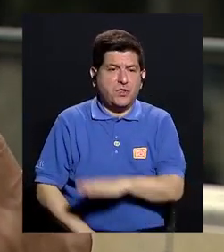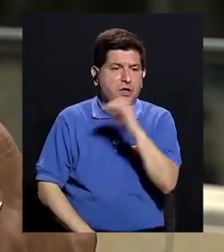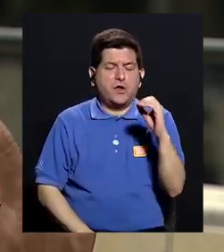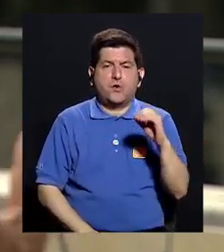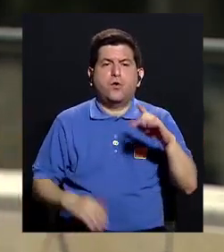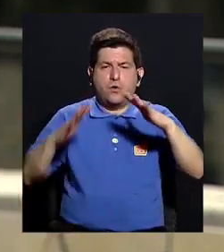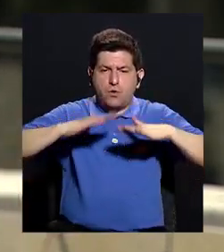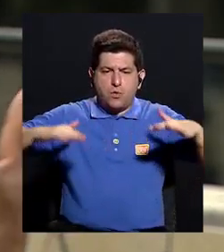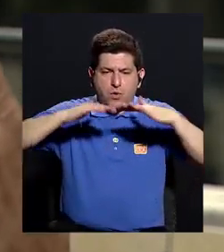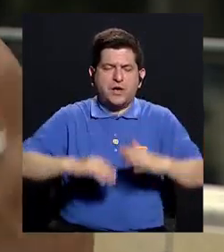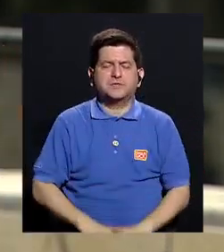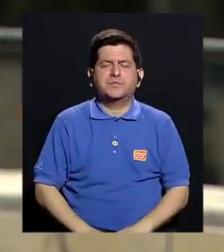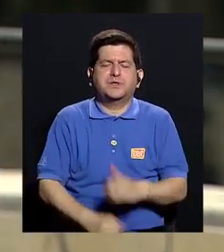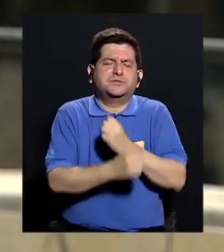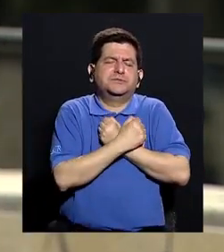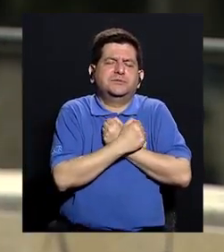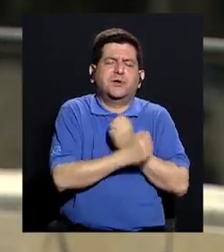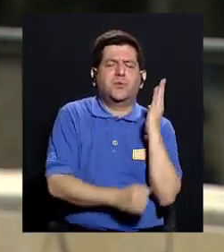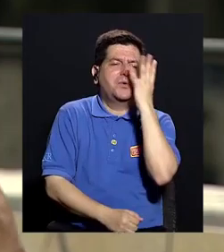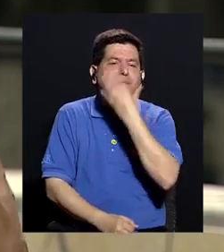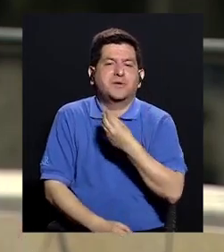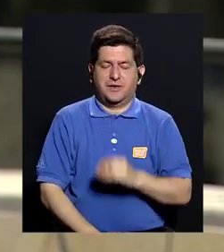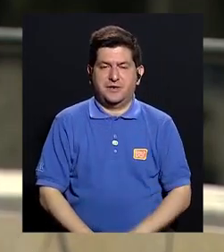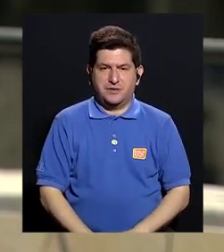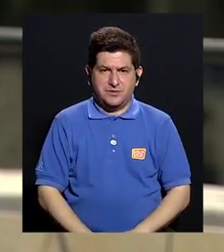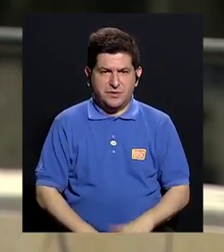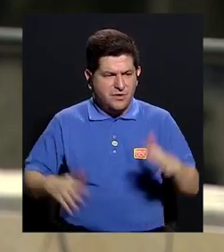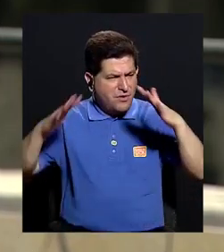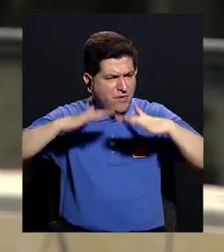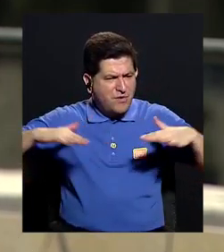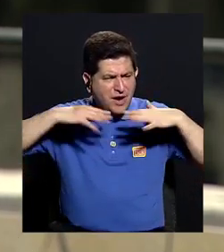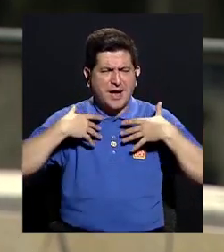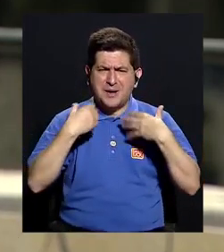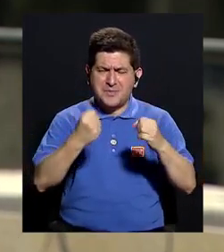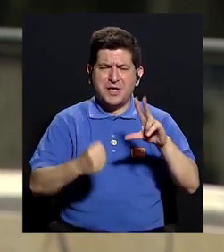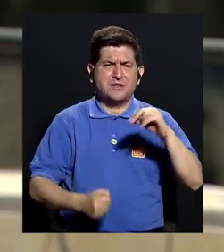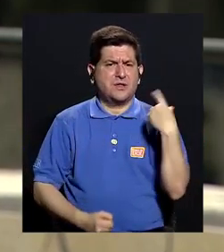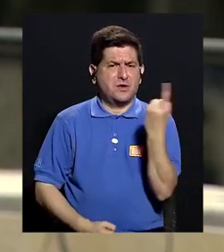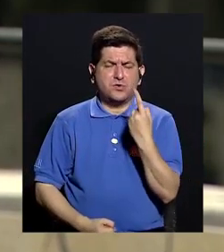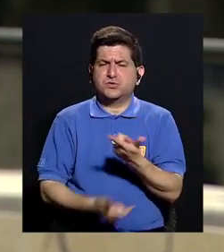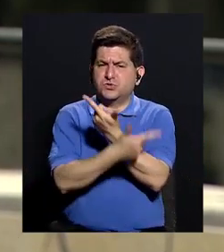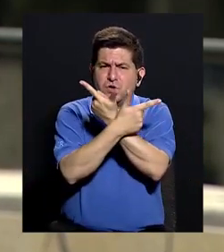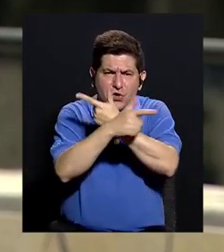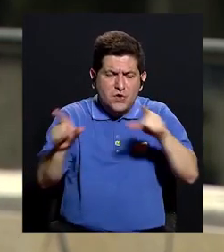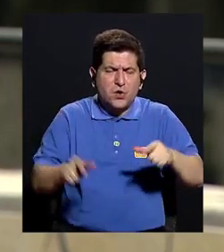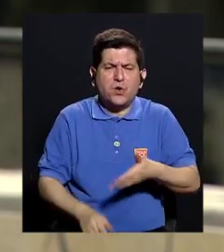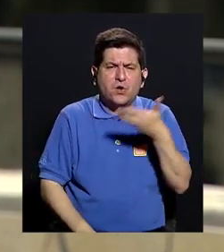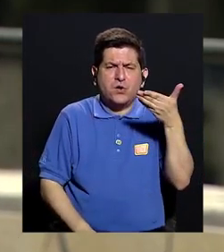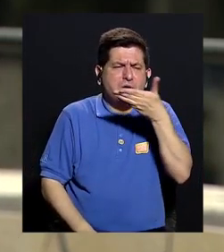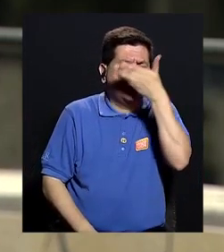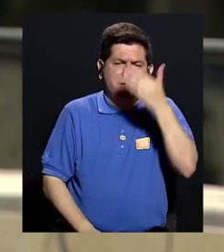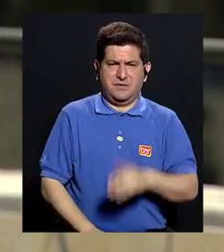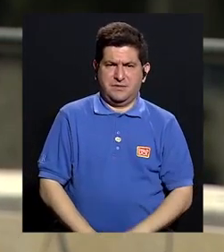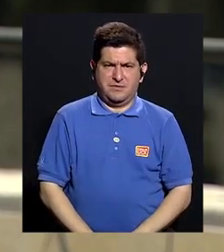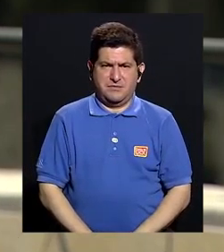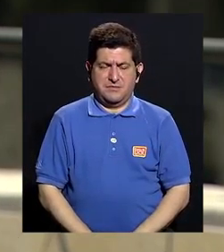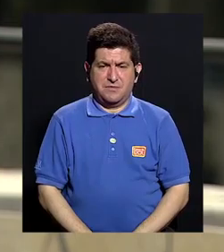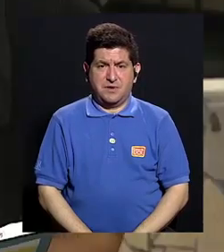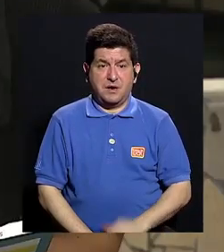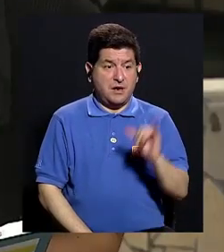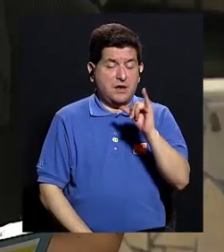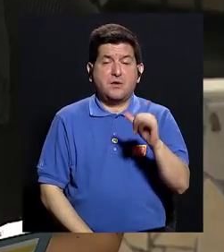un ambiente amorosamente lindo, porque cuando hablamos de ambiente saludable no es solo libre de humo, y a veces creemos que es libre